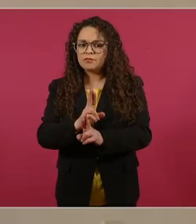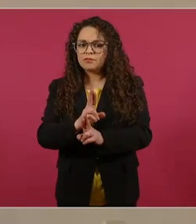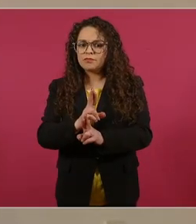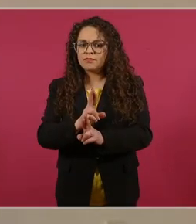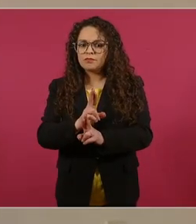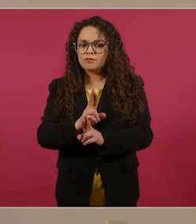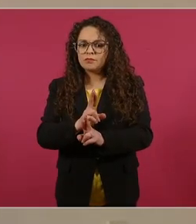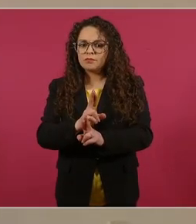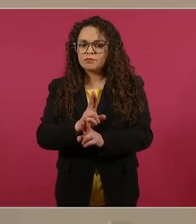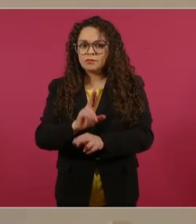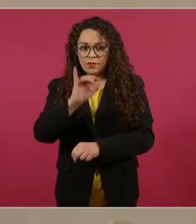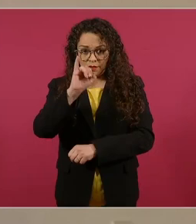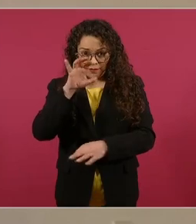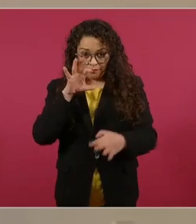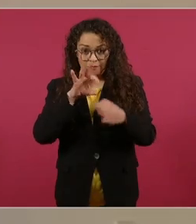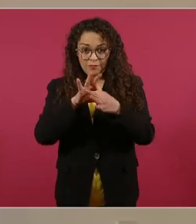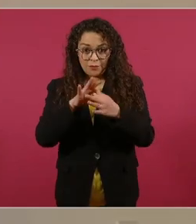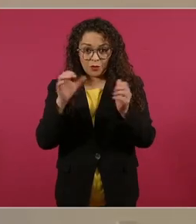que tuvo que ver con la Barbie.